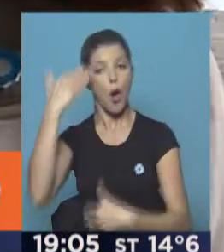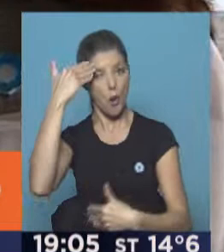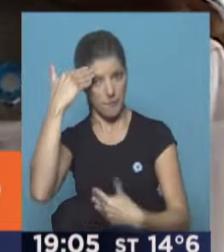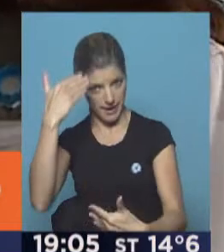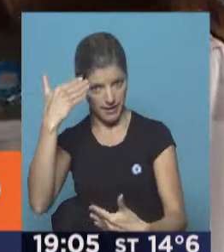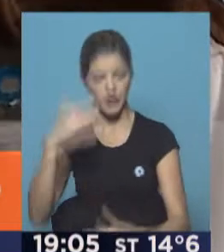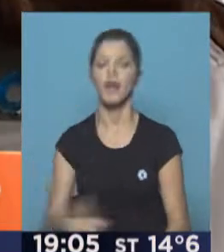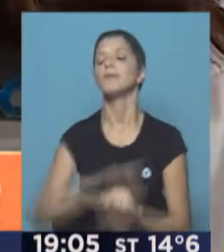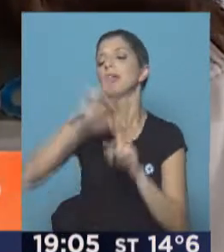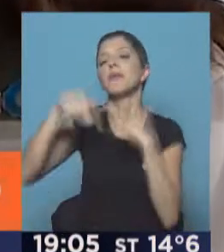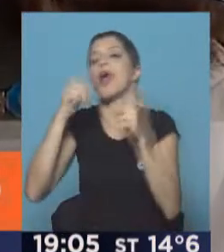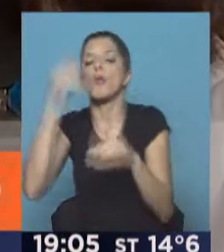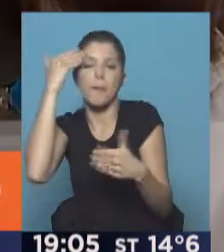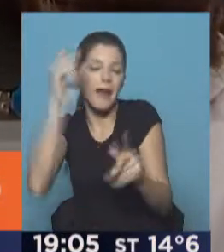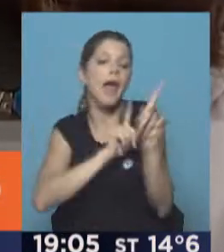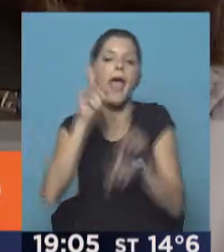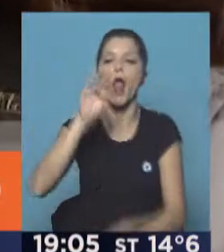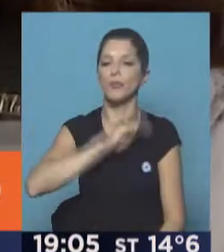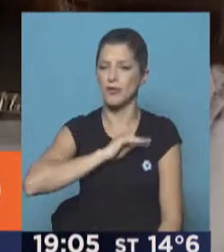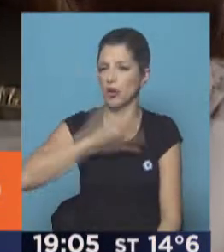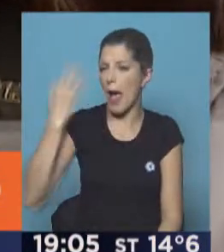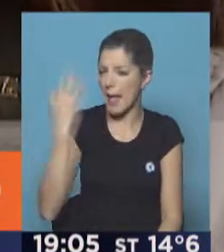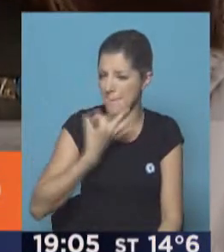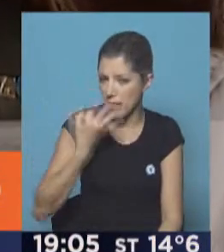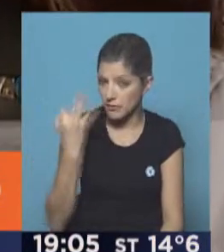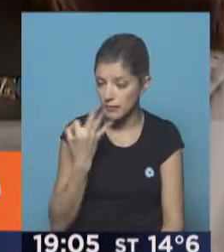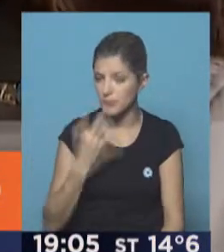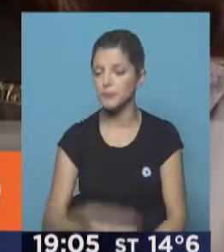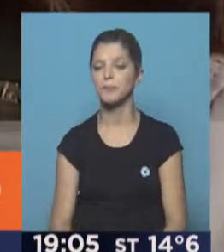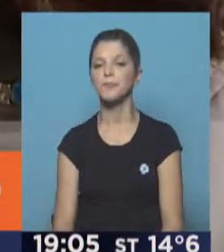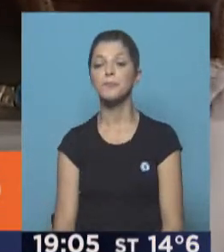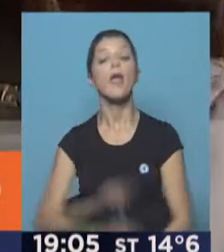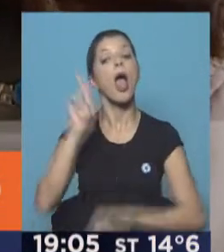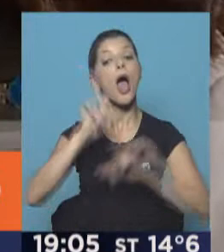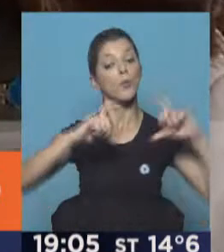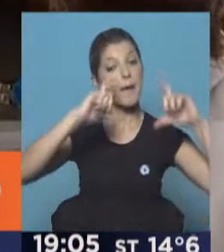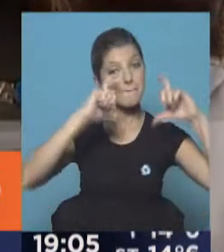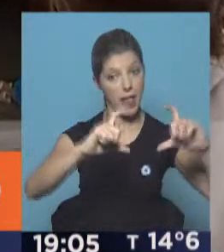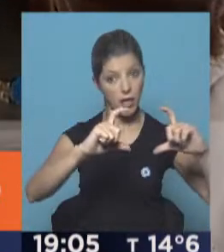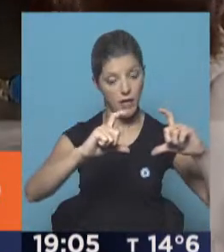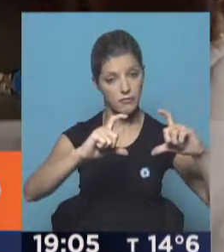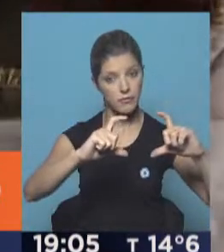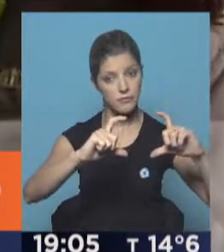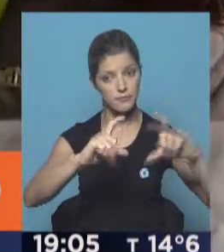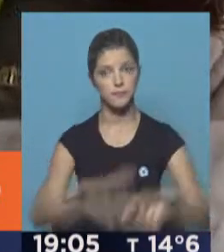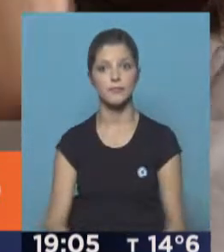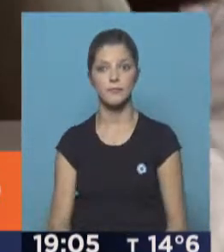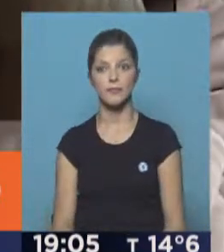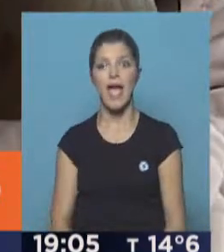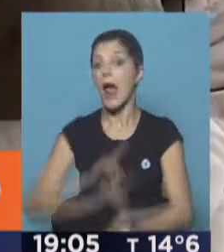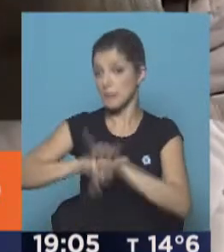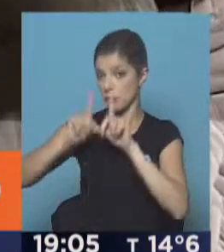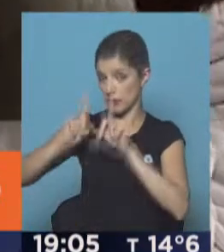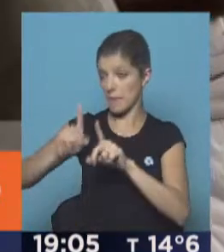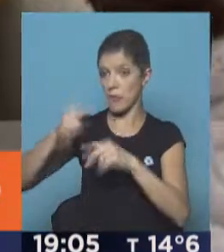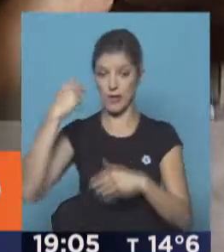algún homenaje, algún acto especial. Hay algunas que han sido colocadas en un mismo momento,